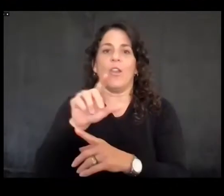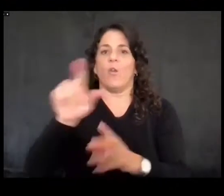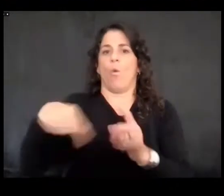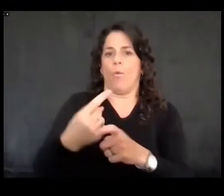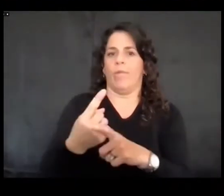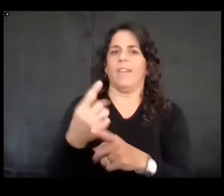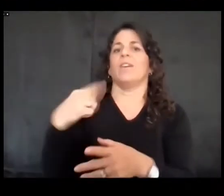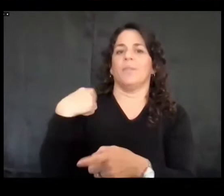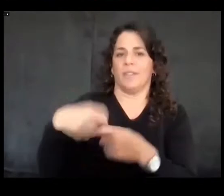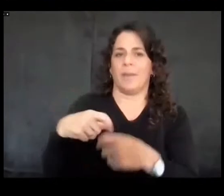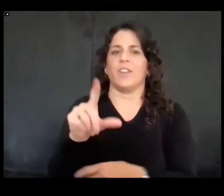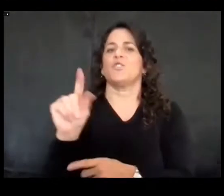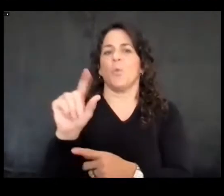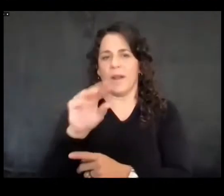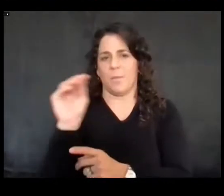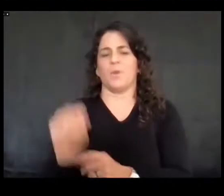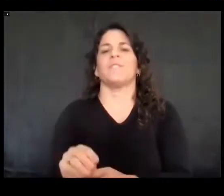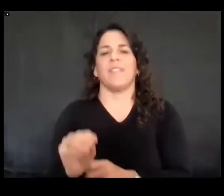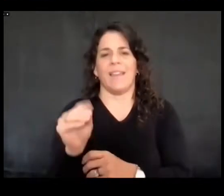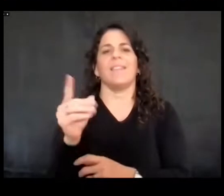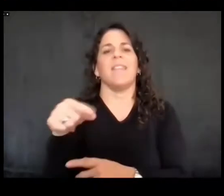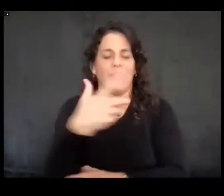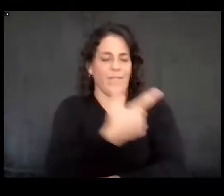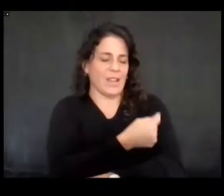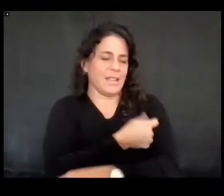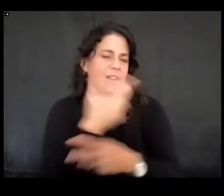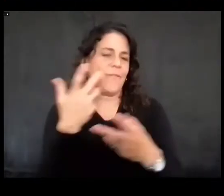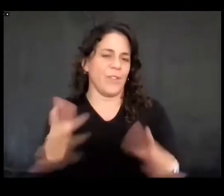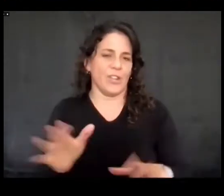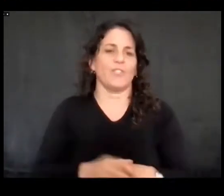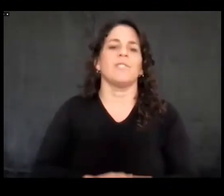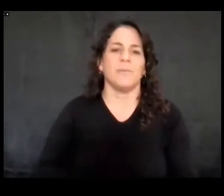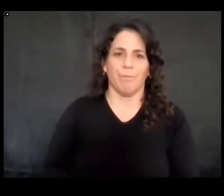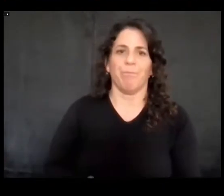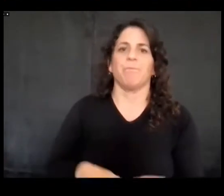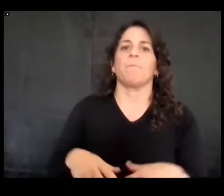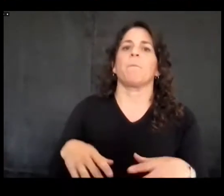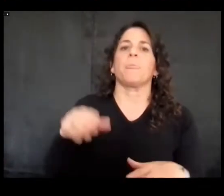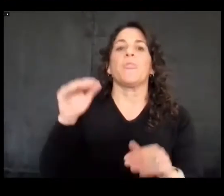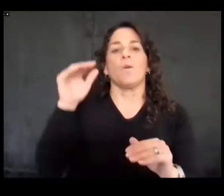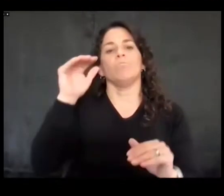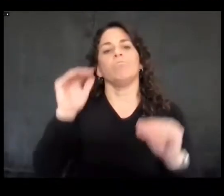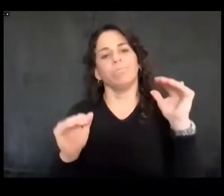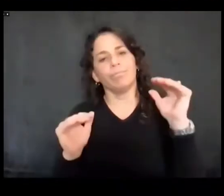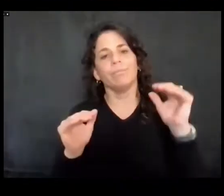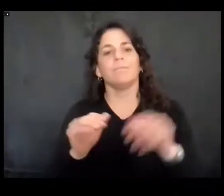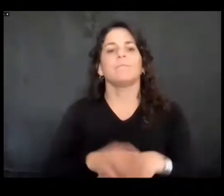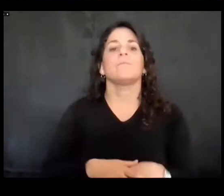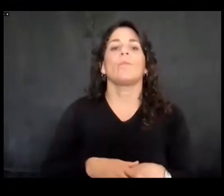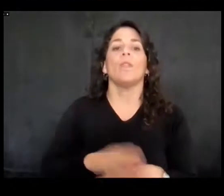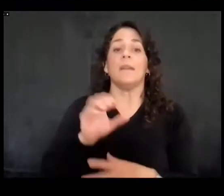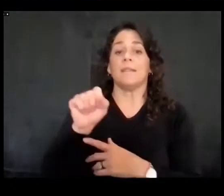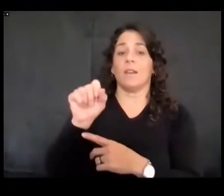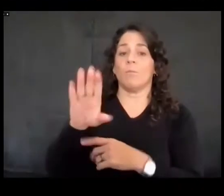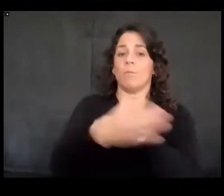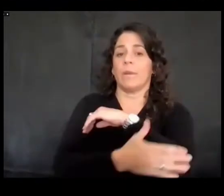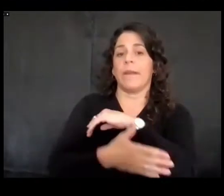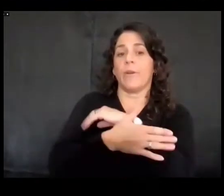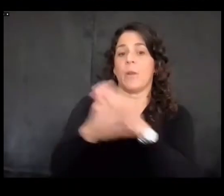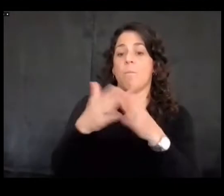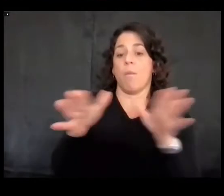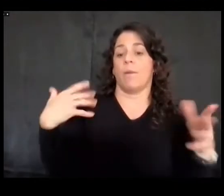preocupa hay otras preocupaciones tendencias también preocupantes con las tendencias de